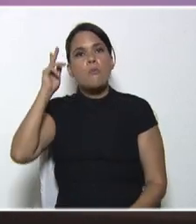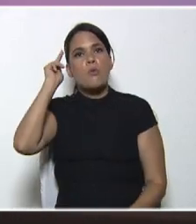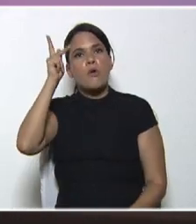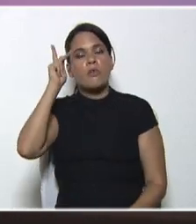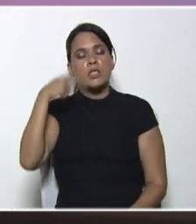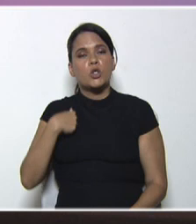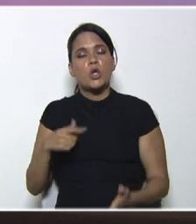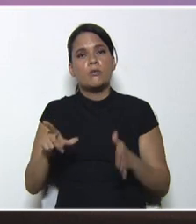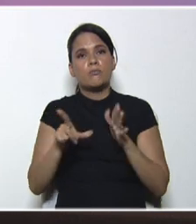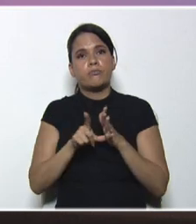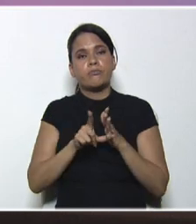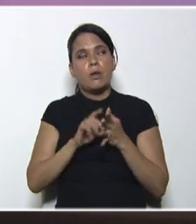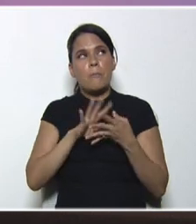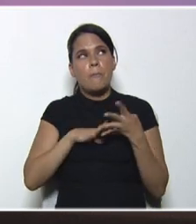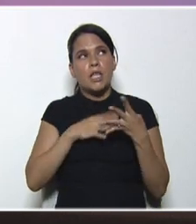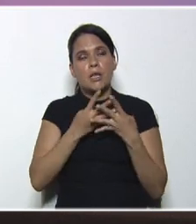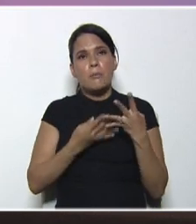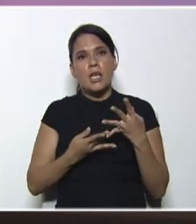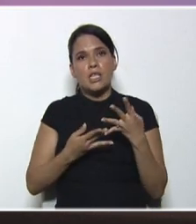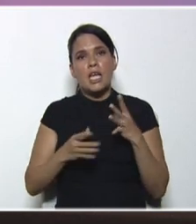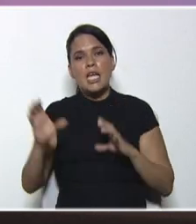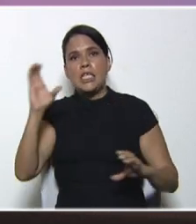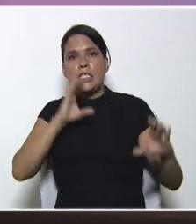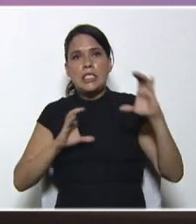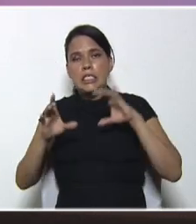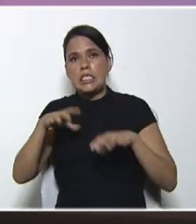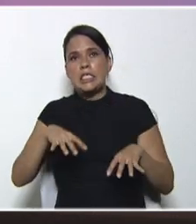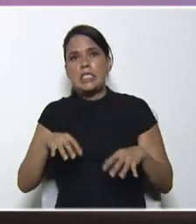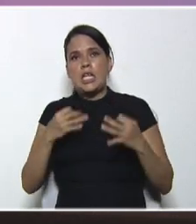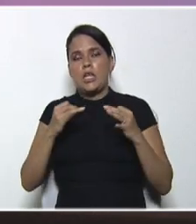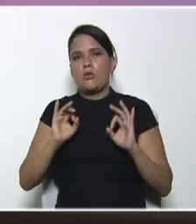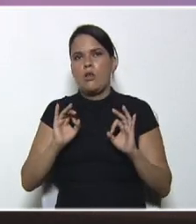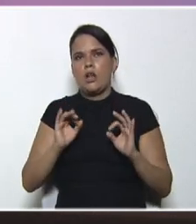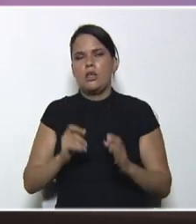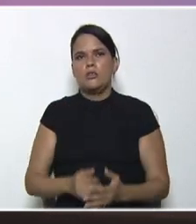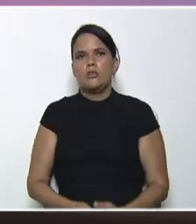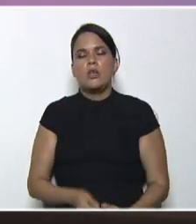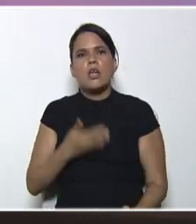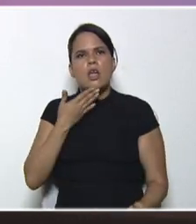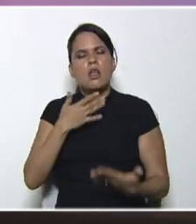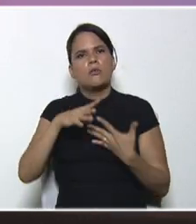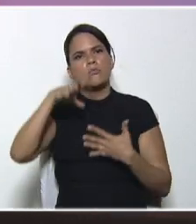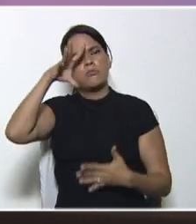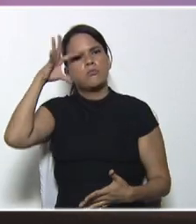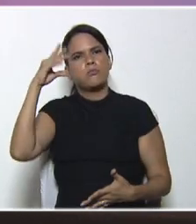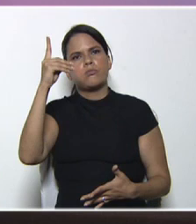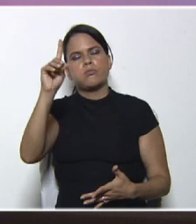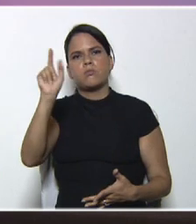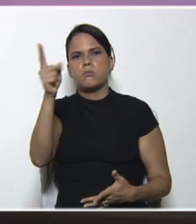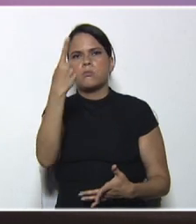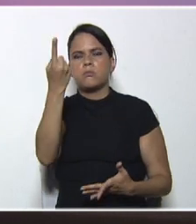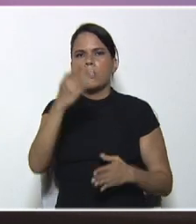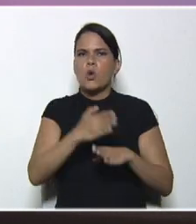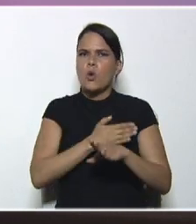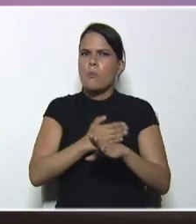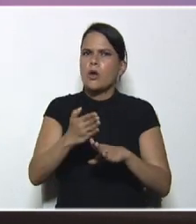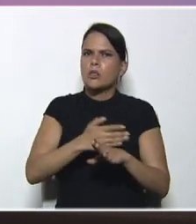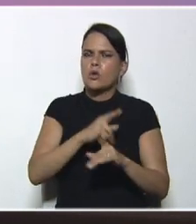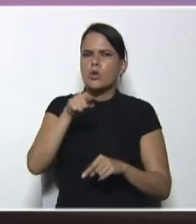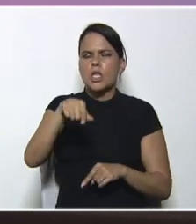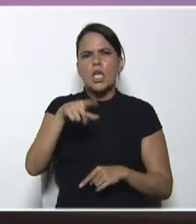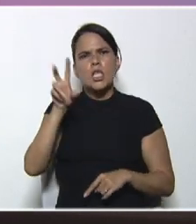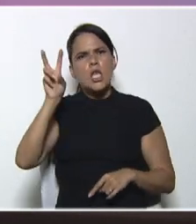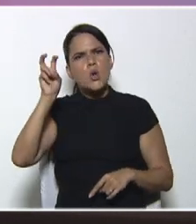educación media en las áreas de matemática y ciencias naturales. Doy gracias a Dios una vez más compartir con ustedes en este nuevo